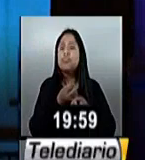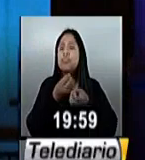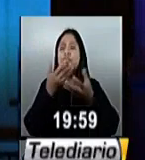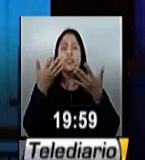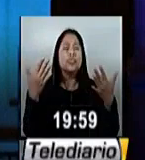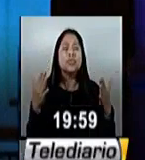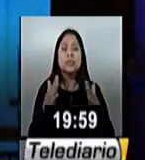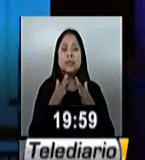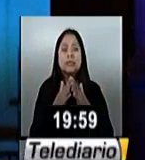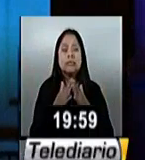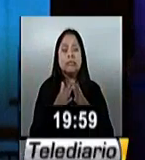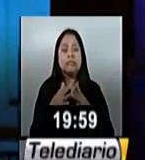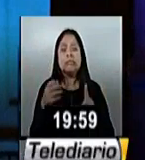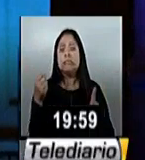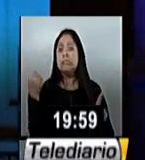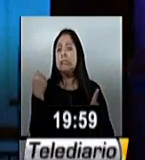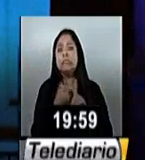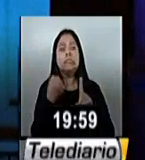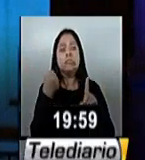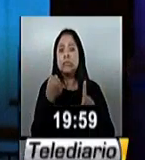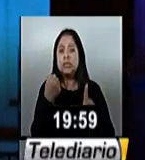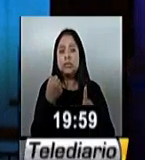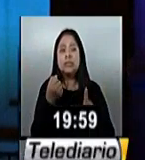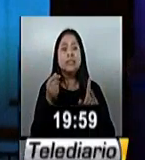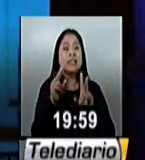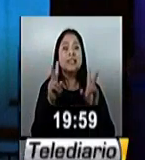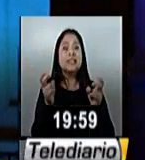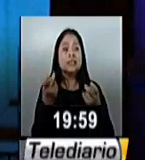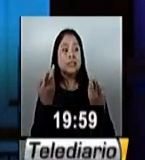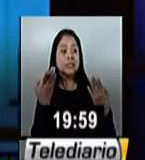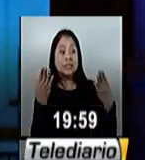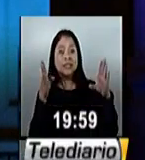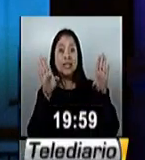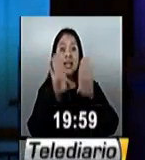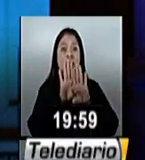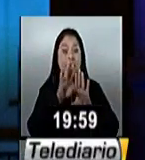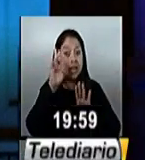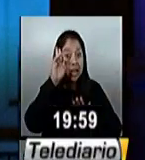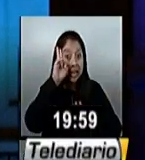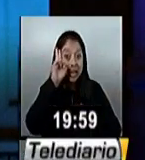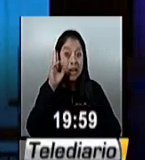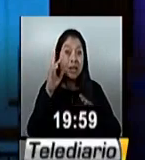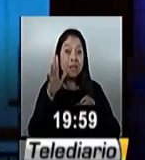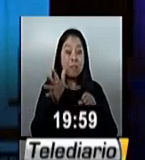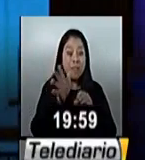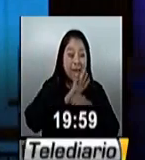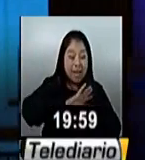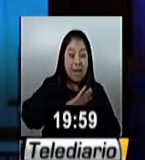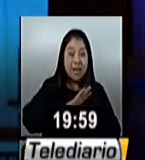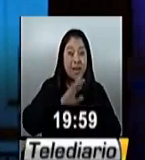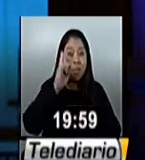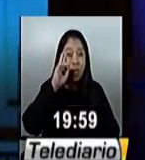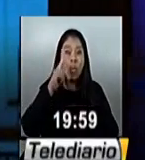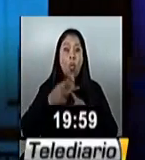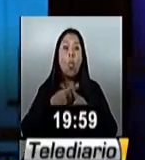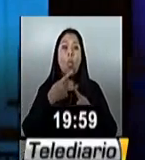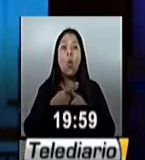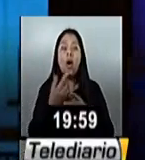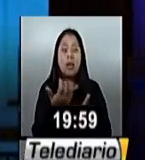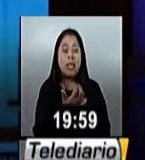meses más duros del confinamiento por la pandemia cuando la economía prácticamente